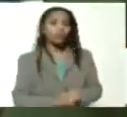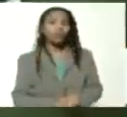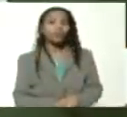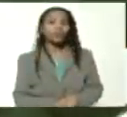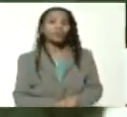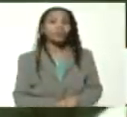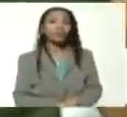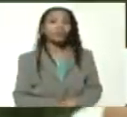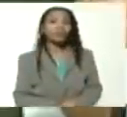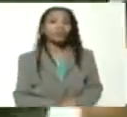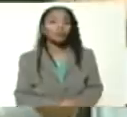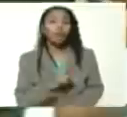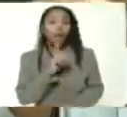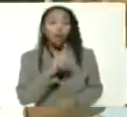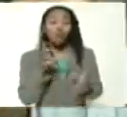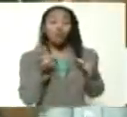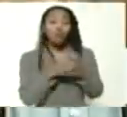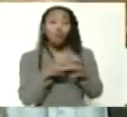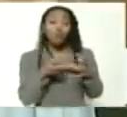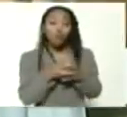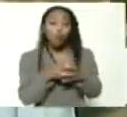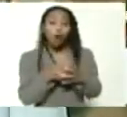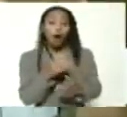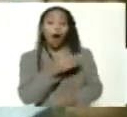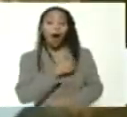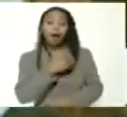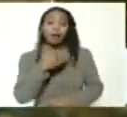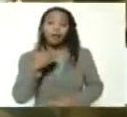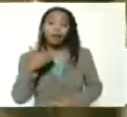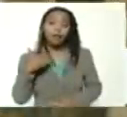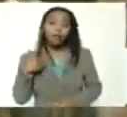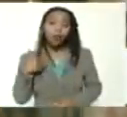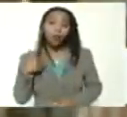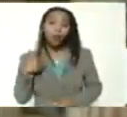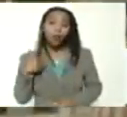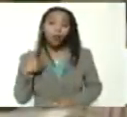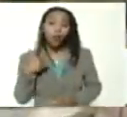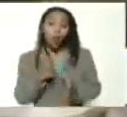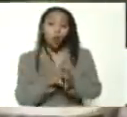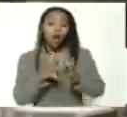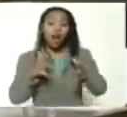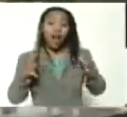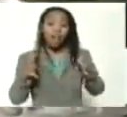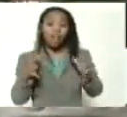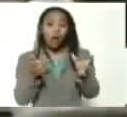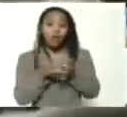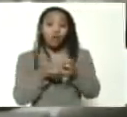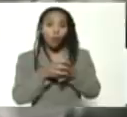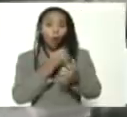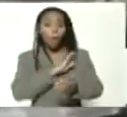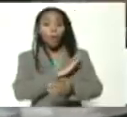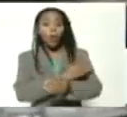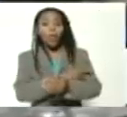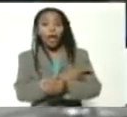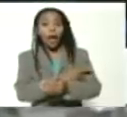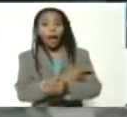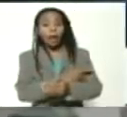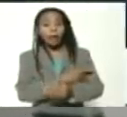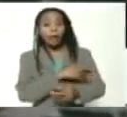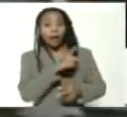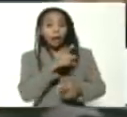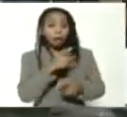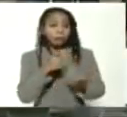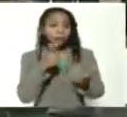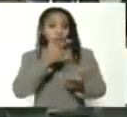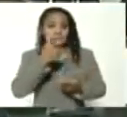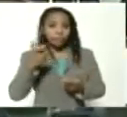amigos. Es un sector que ha querido los grandes grupos de poder de terratenientes